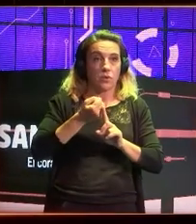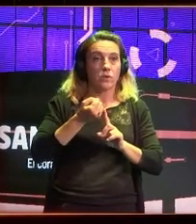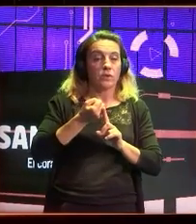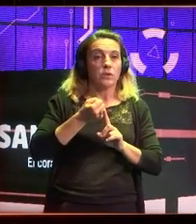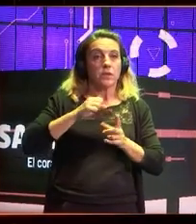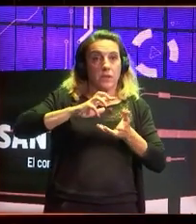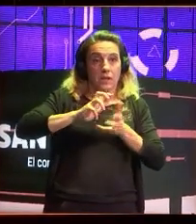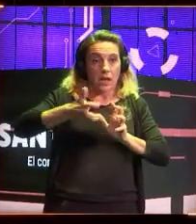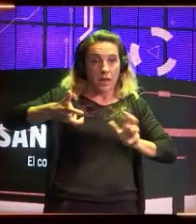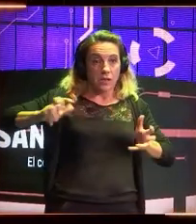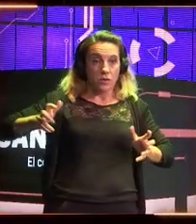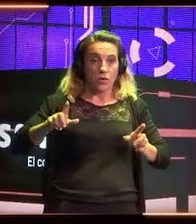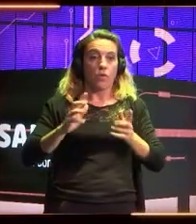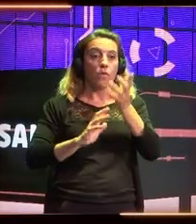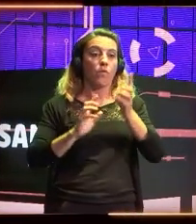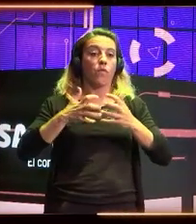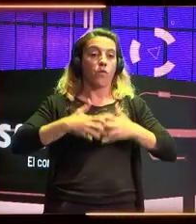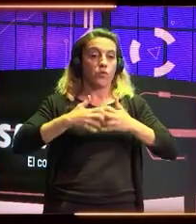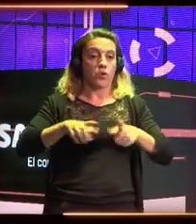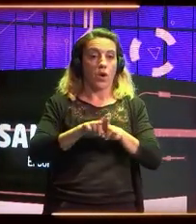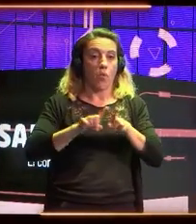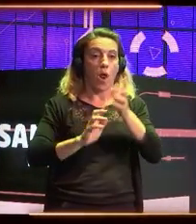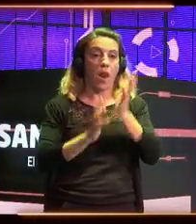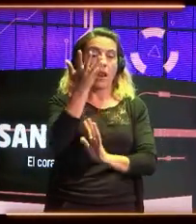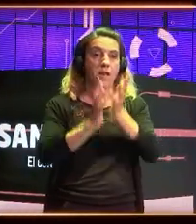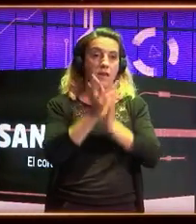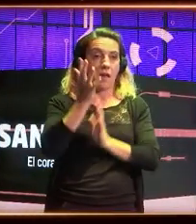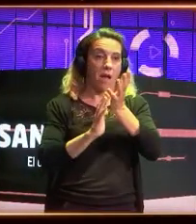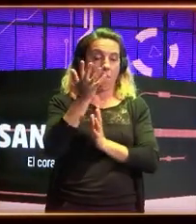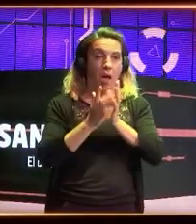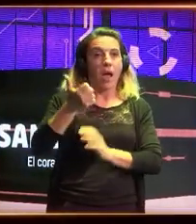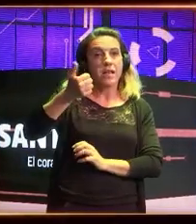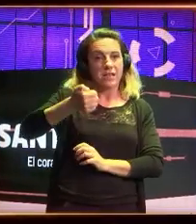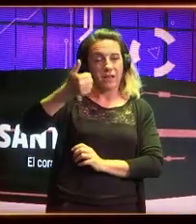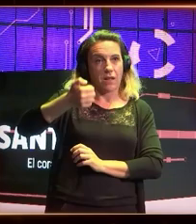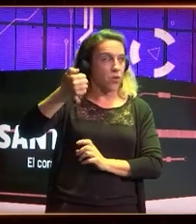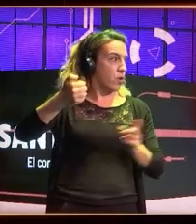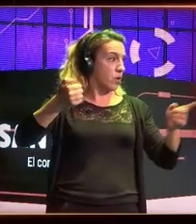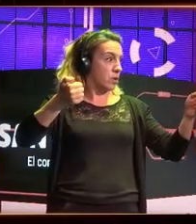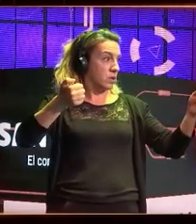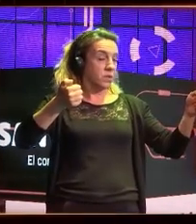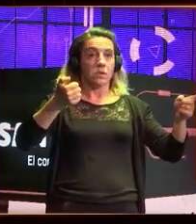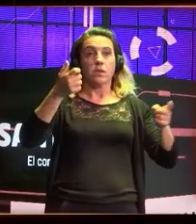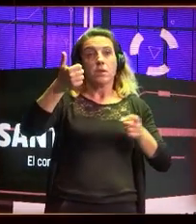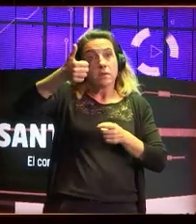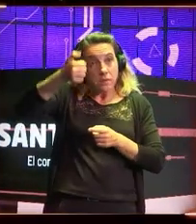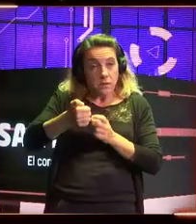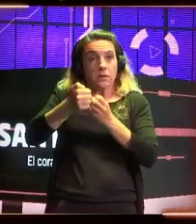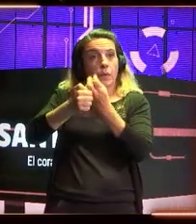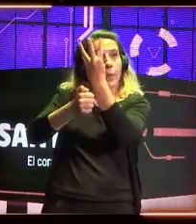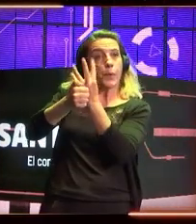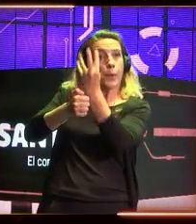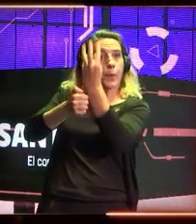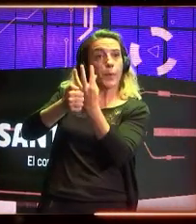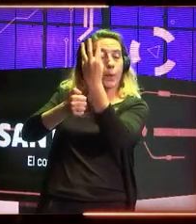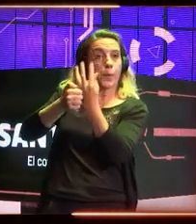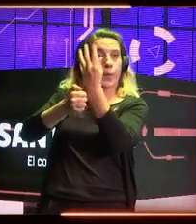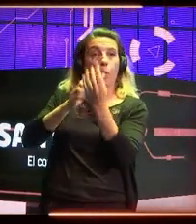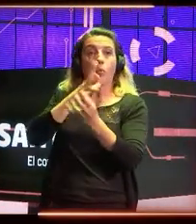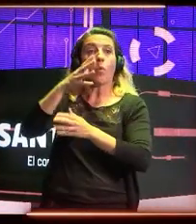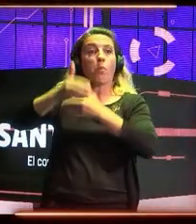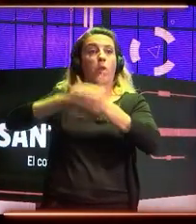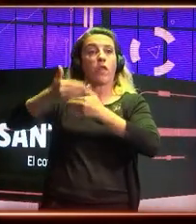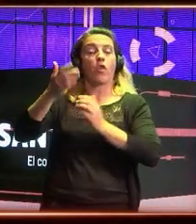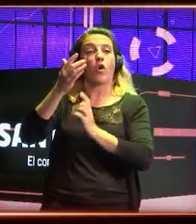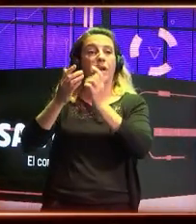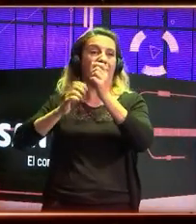como la llama de este encendedor este encendedor está generando la llama debido a un proceso químico que ocurre en su